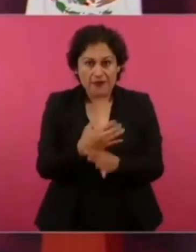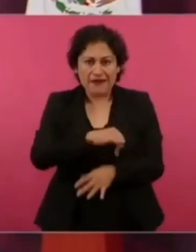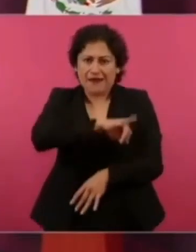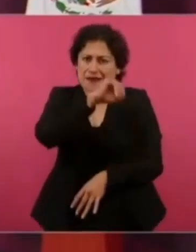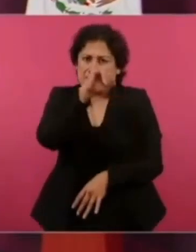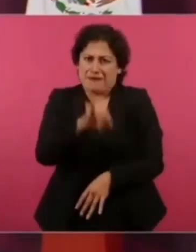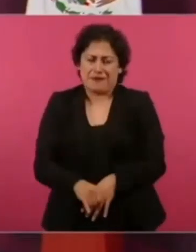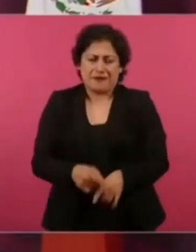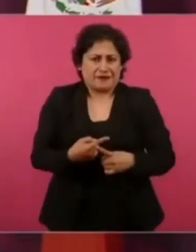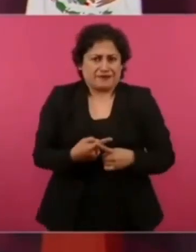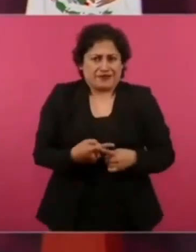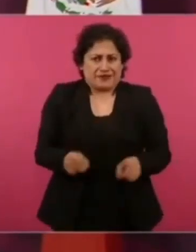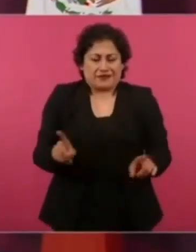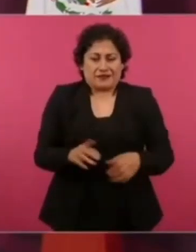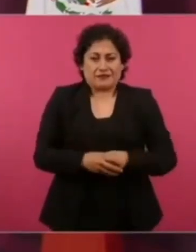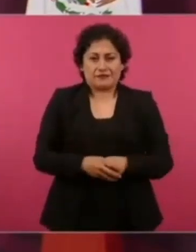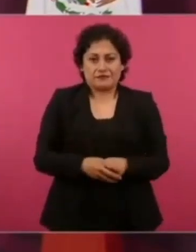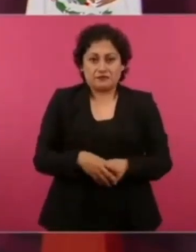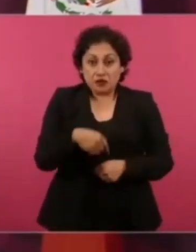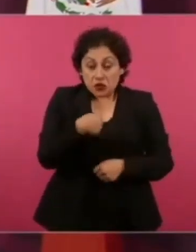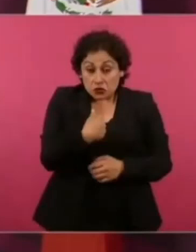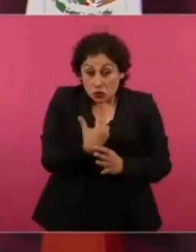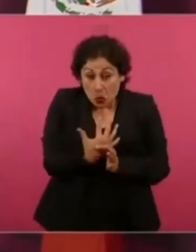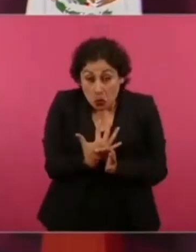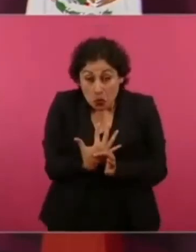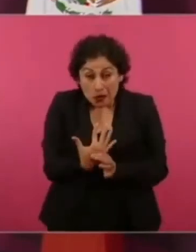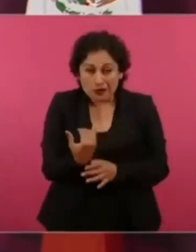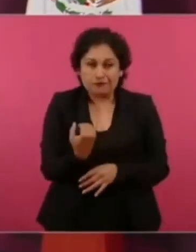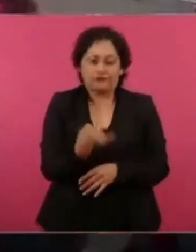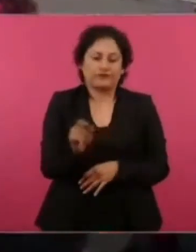Nunca podría haber dicho eso.